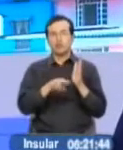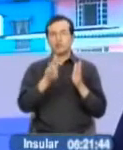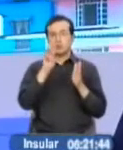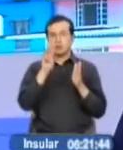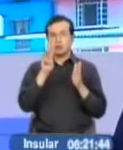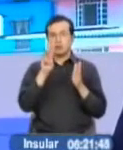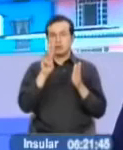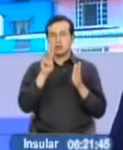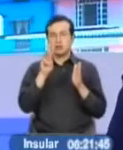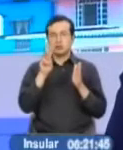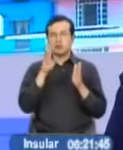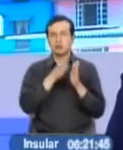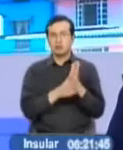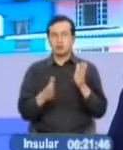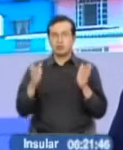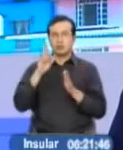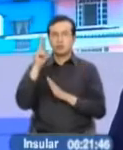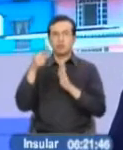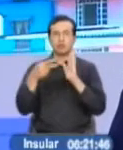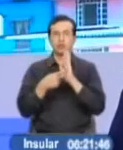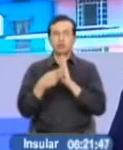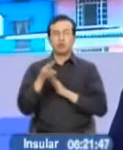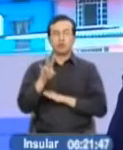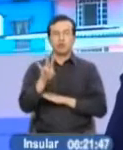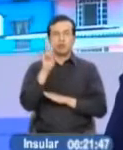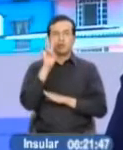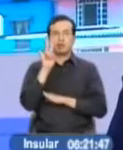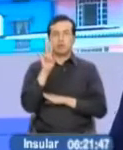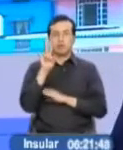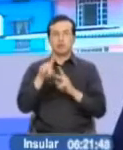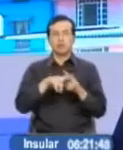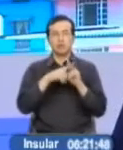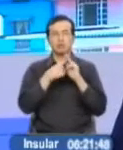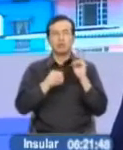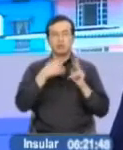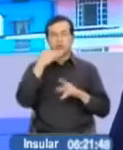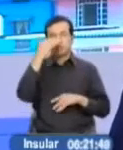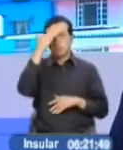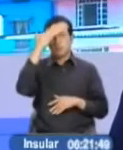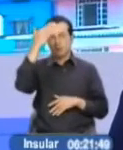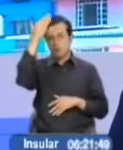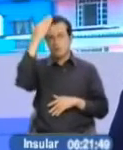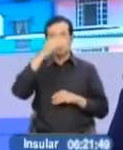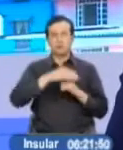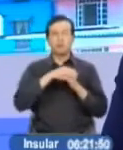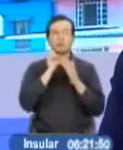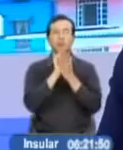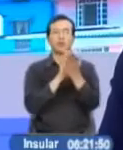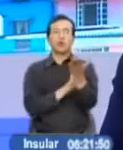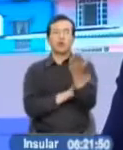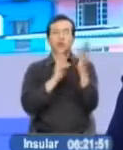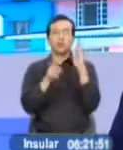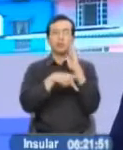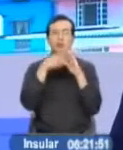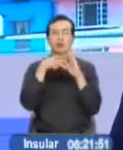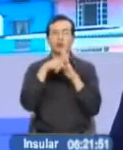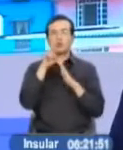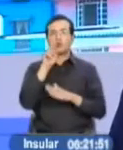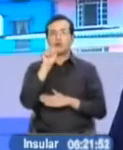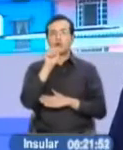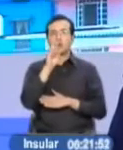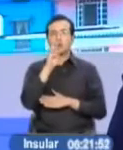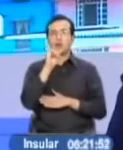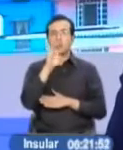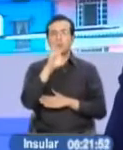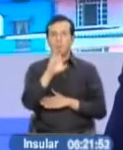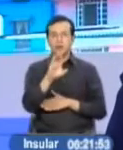2005-2006. En el año 2007 empecé en Arabia Saudita, en el proyecto de Petro Rabigh, donde